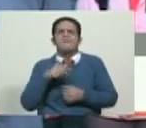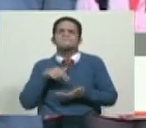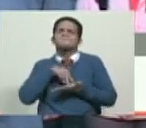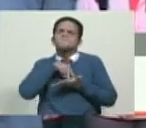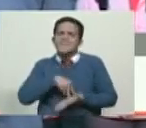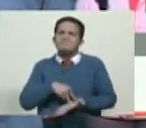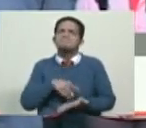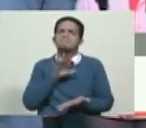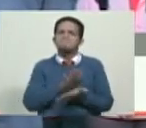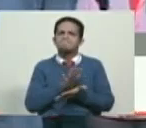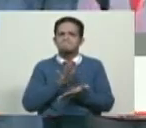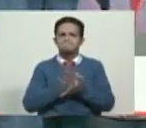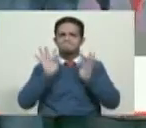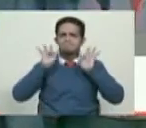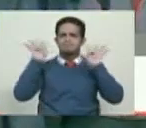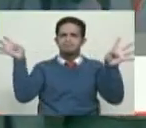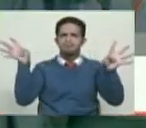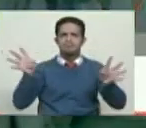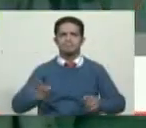y cordura